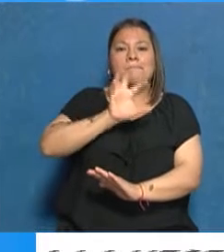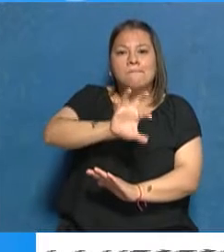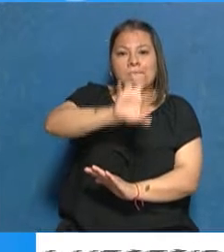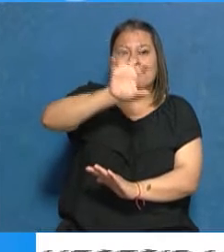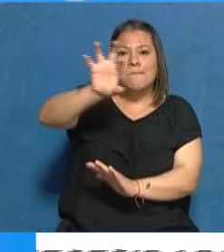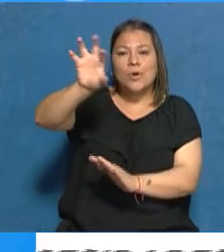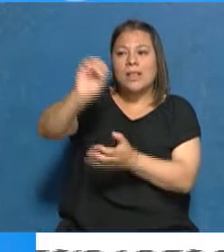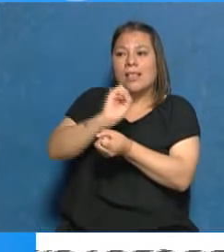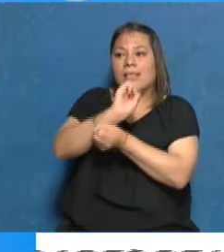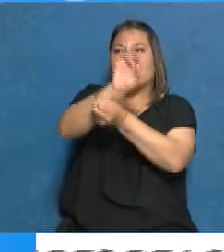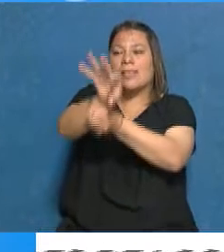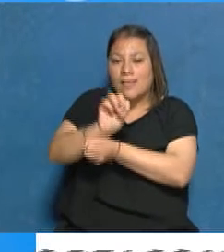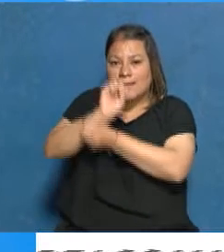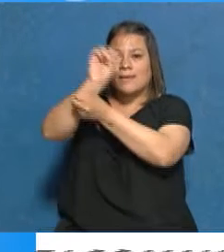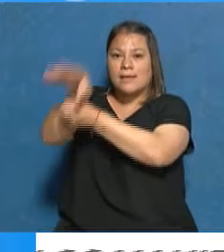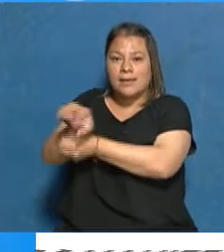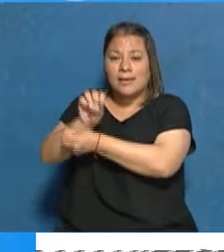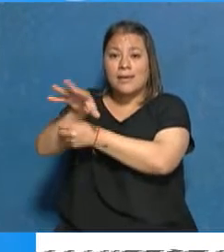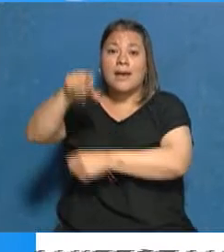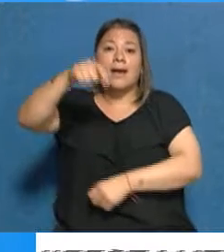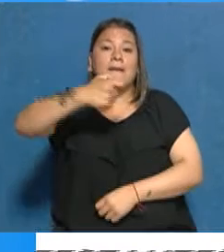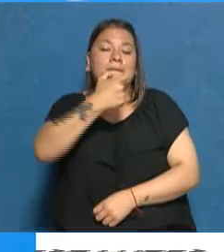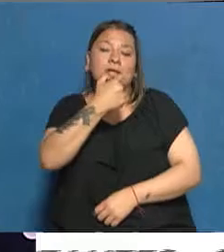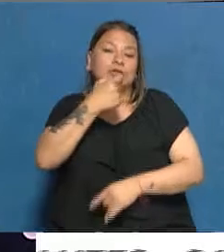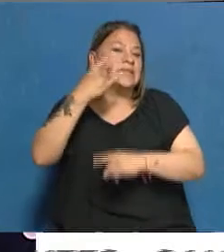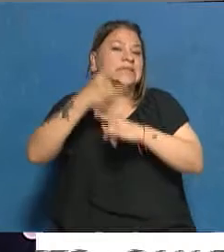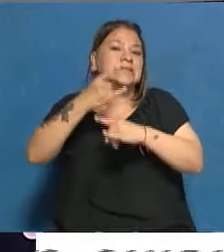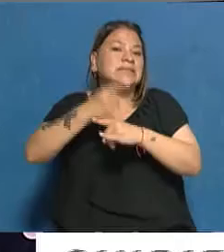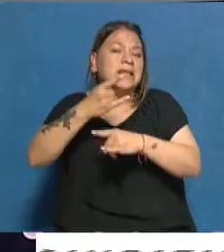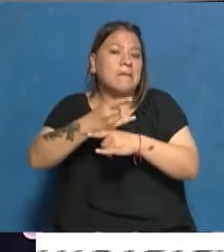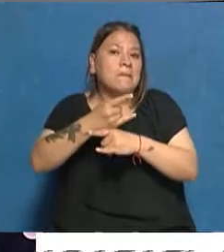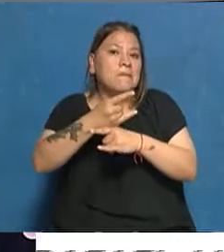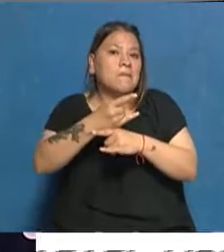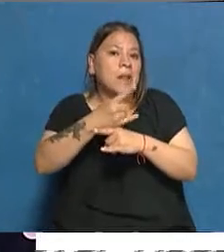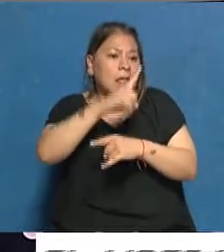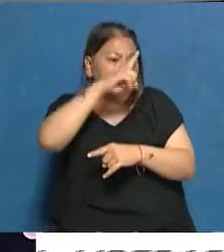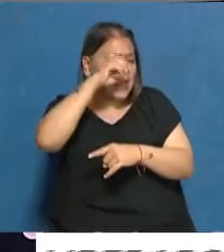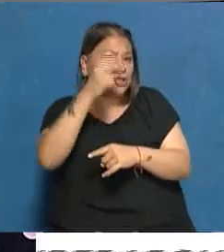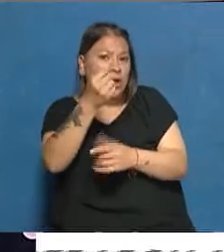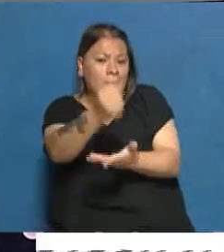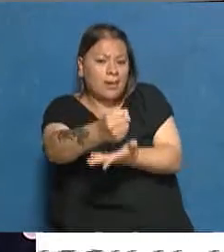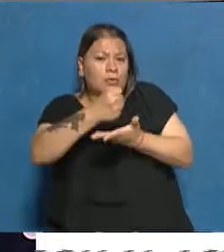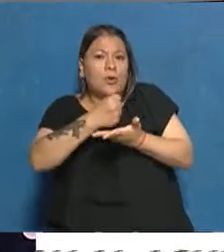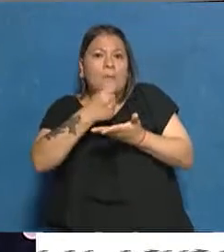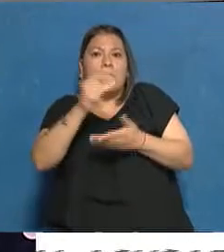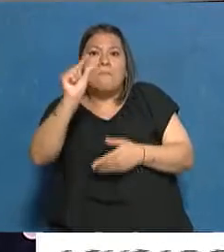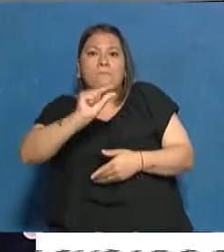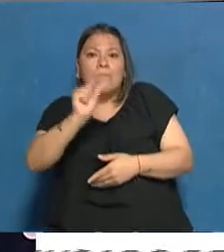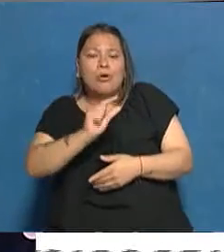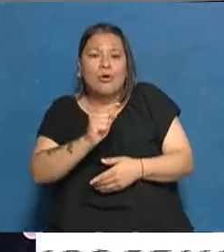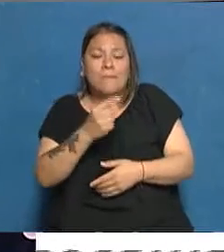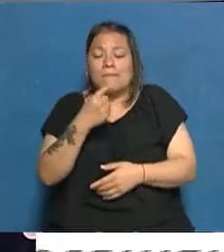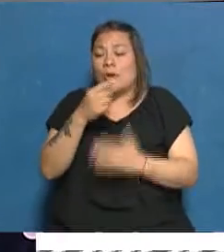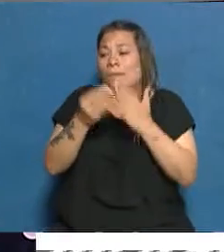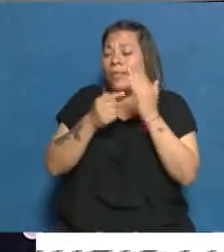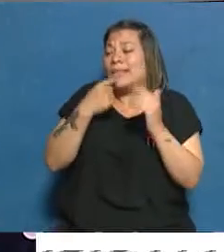tener concretamente el envío. Acá en Mendoza la queja siempre fue de que no han recibido, no están recibiendo lo que les corresponde. Pero Giuliano dice,